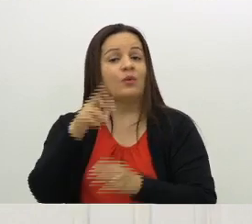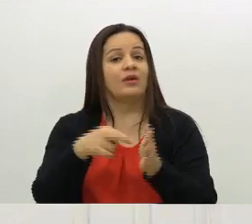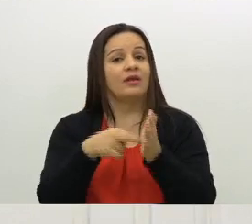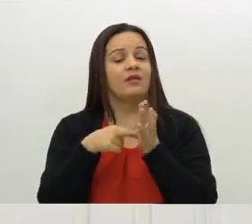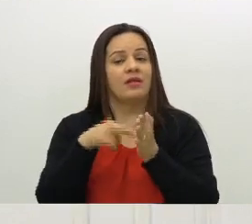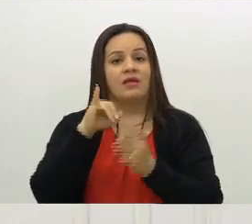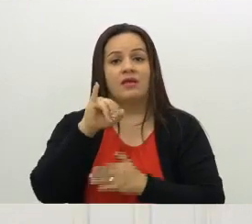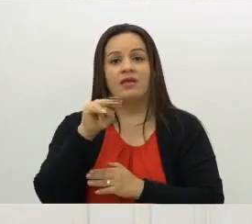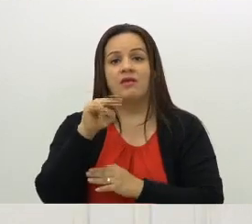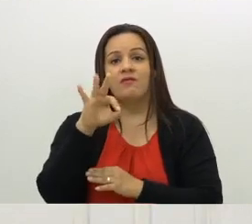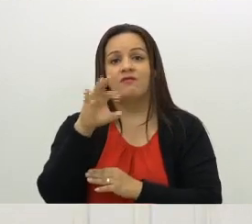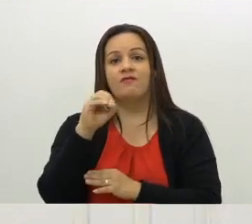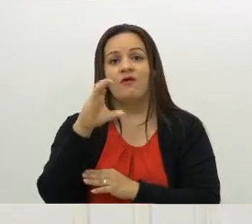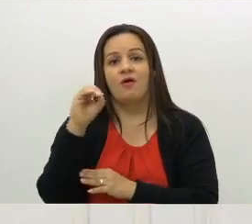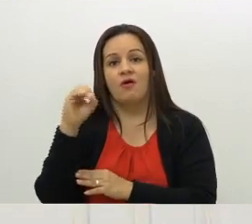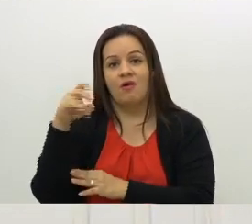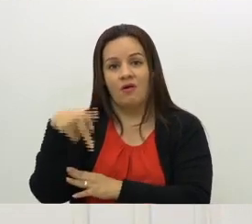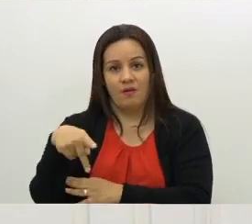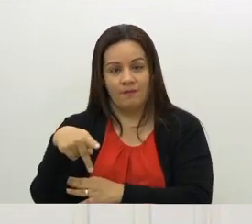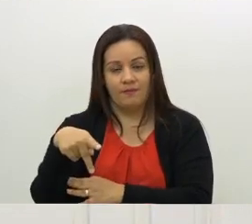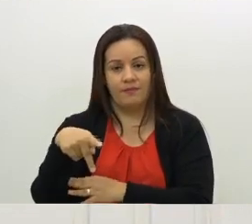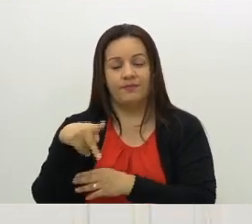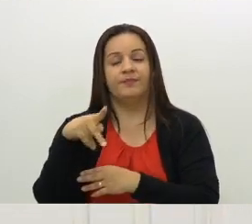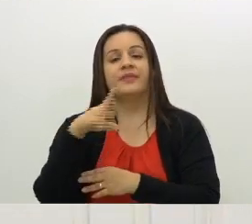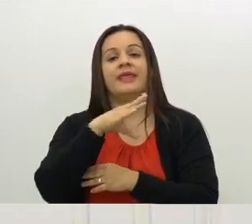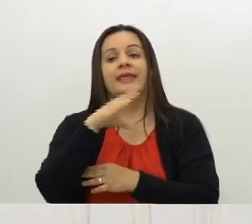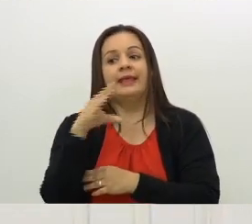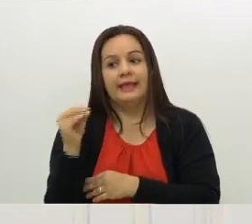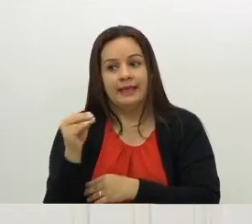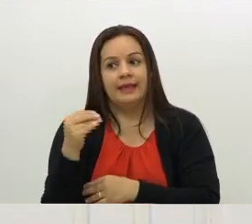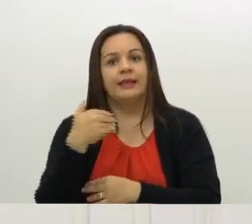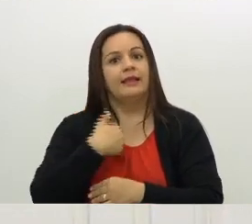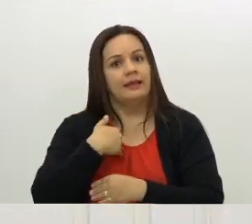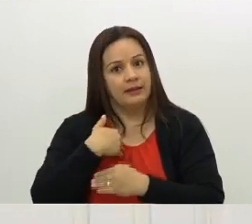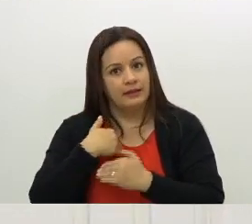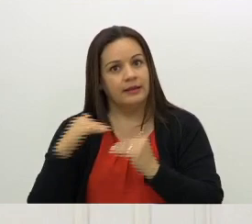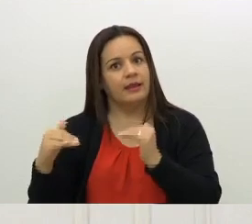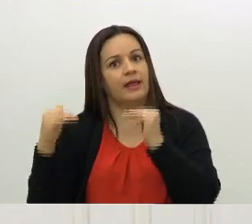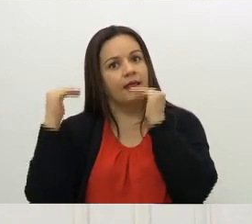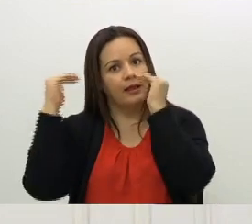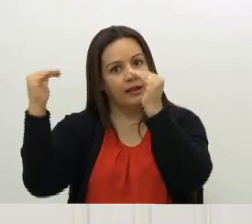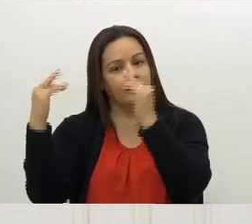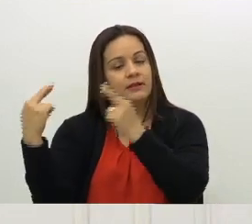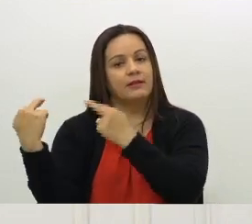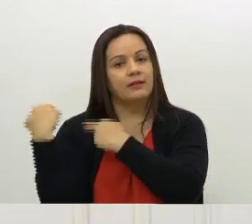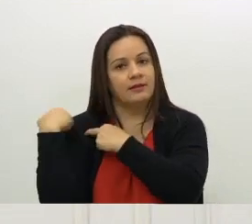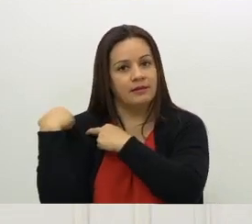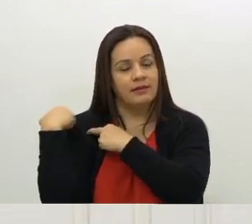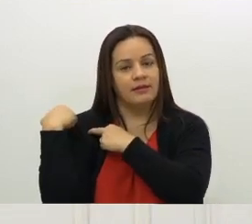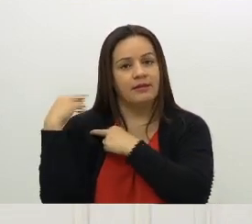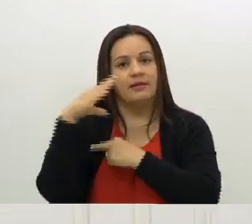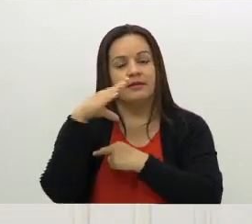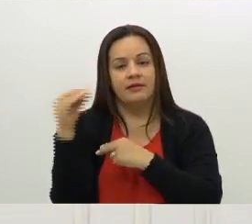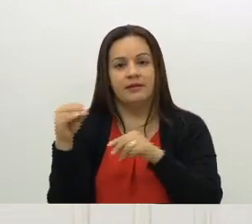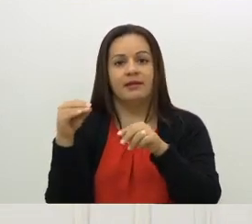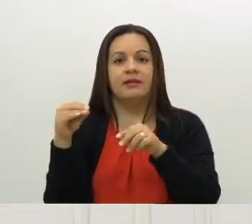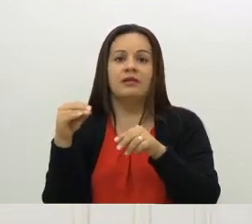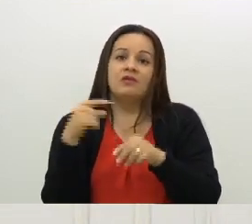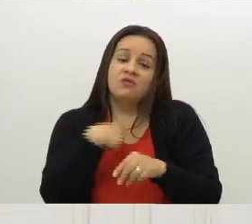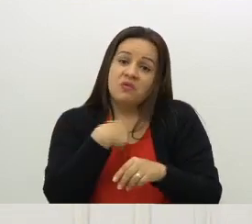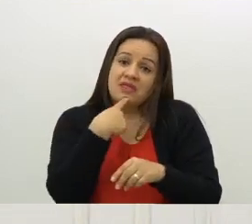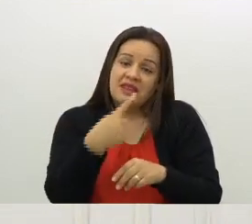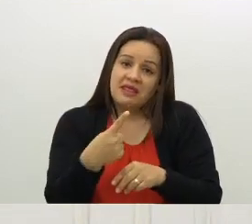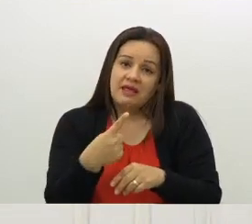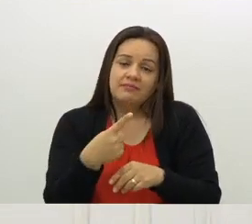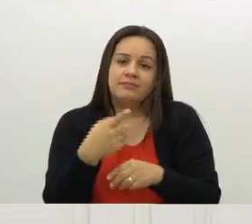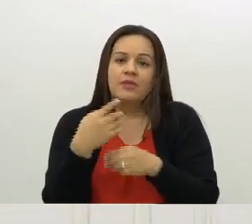del Infocop y con una alta responsabilidad, o diría más bien una alta